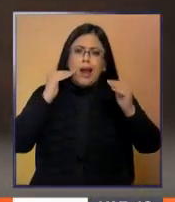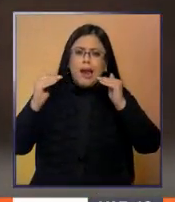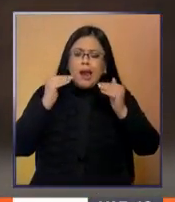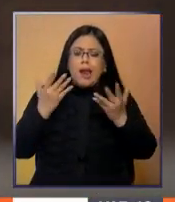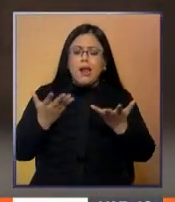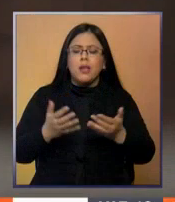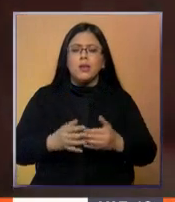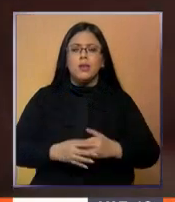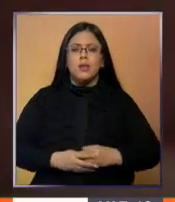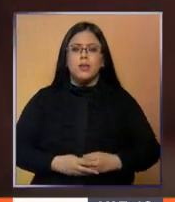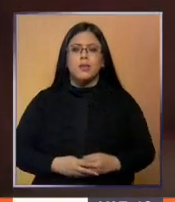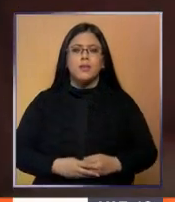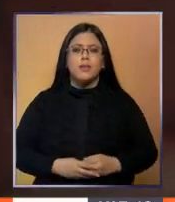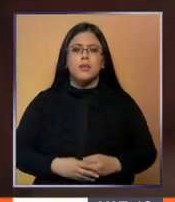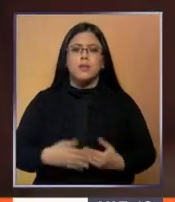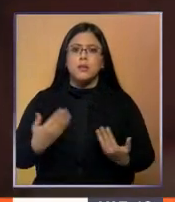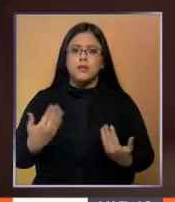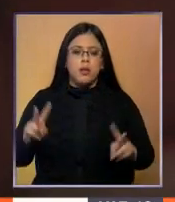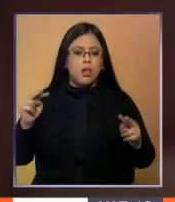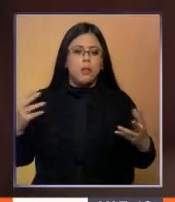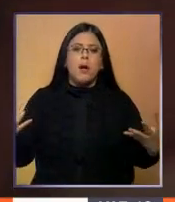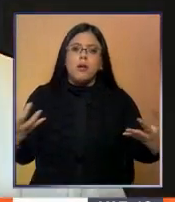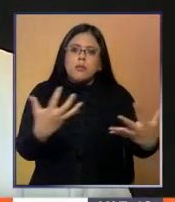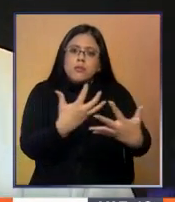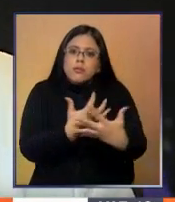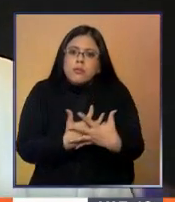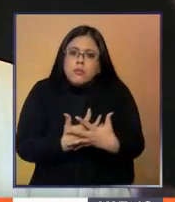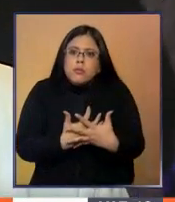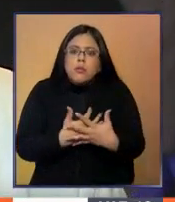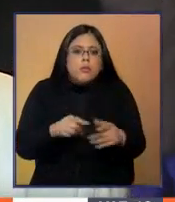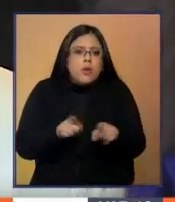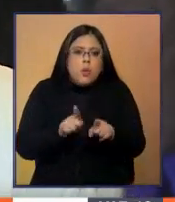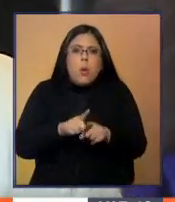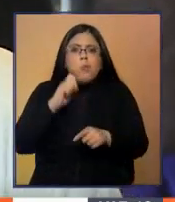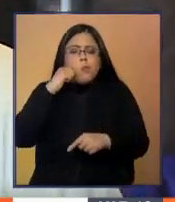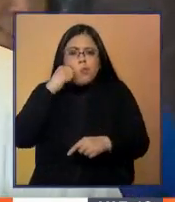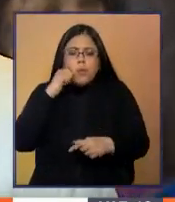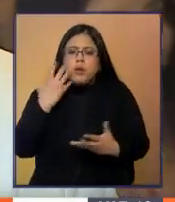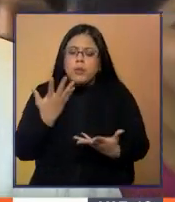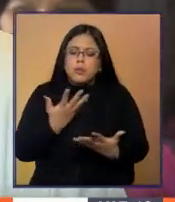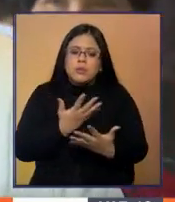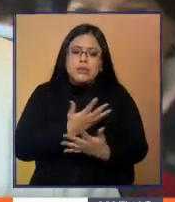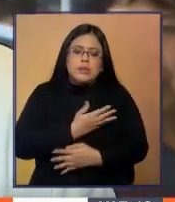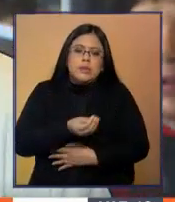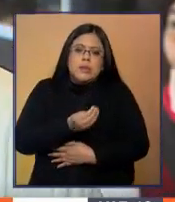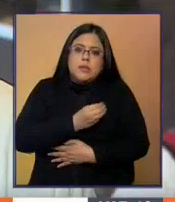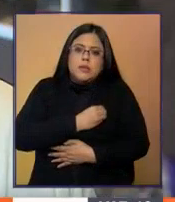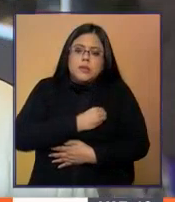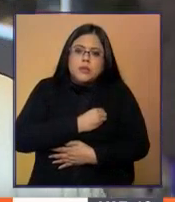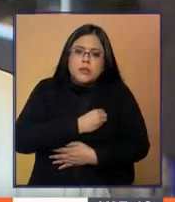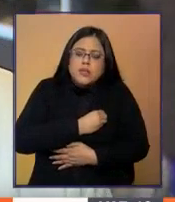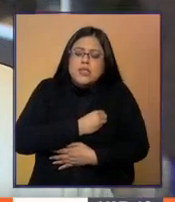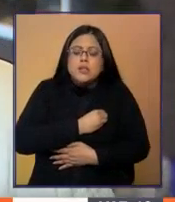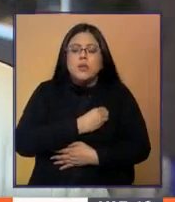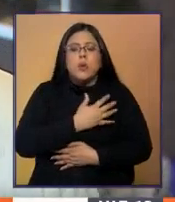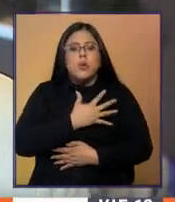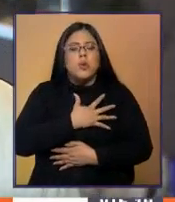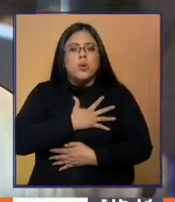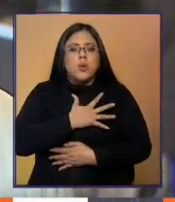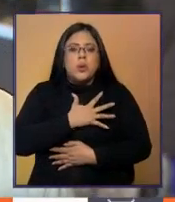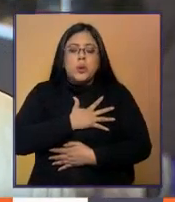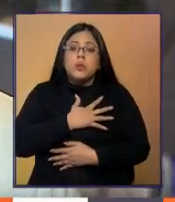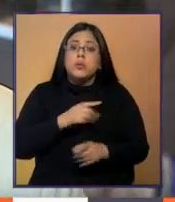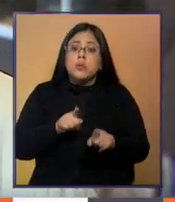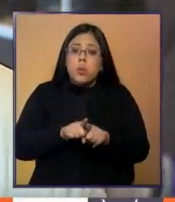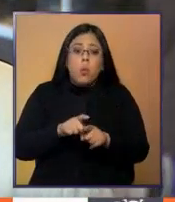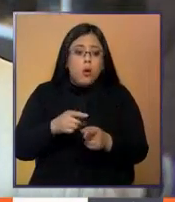Todos desarrollamos afectividad por él, todos. No hay quien no la tenga. Da un poquito de corazón, da un poquito de cosas y recibe mucho